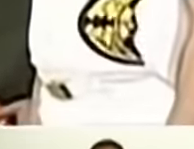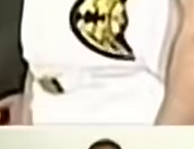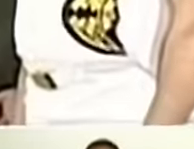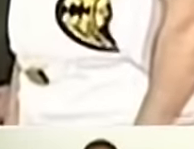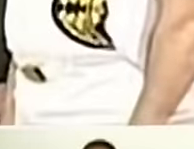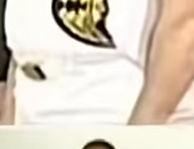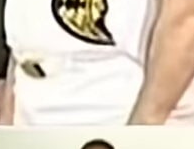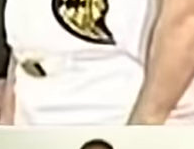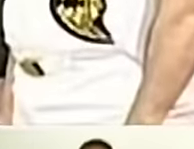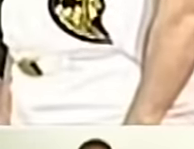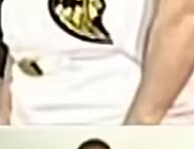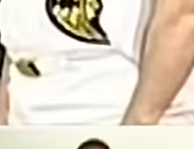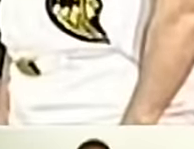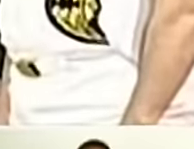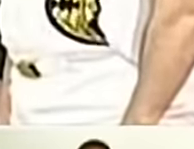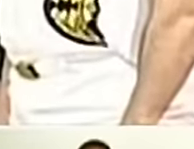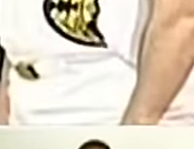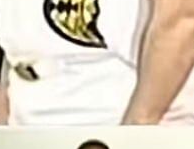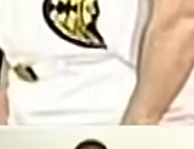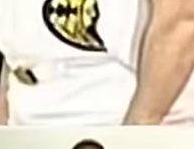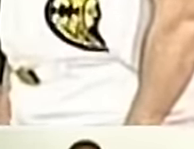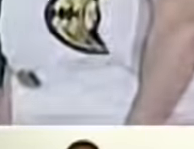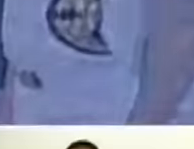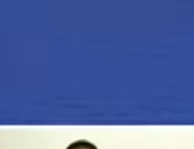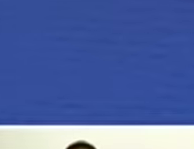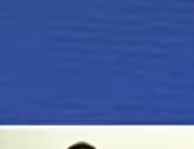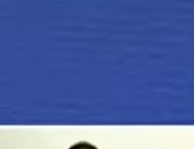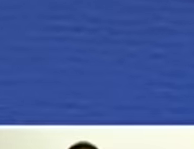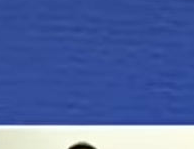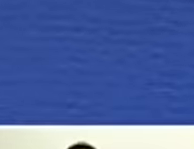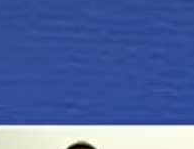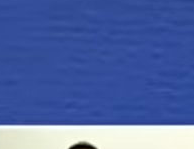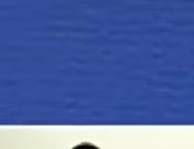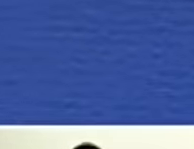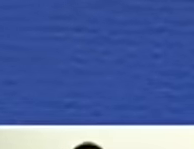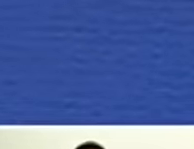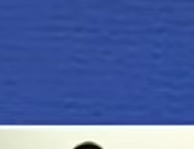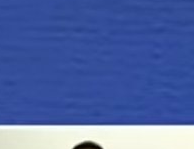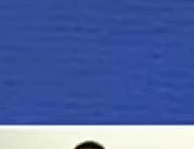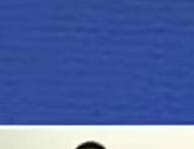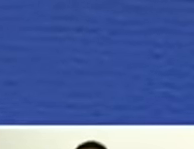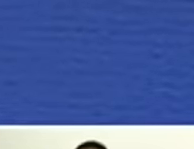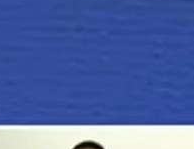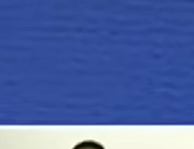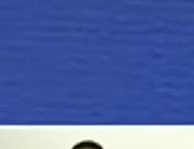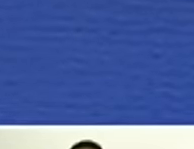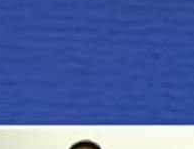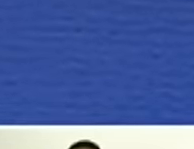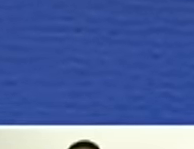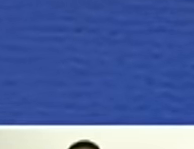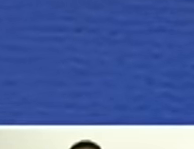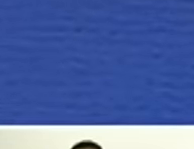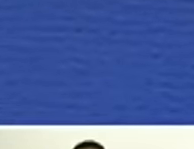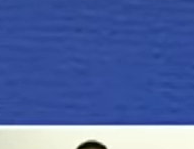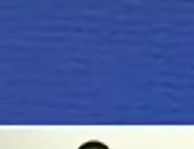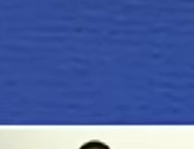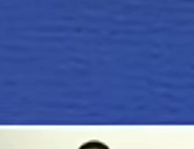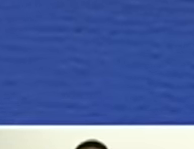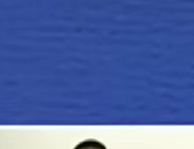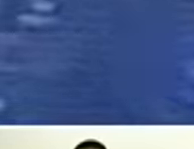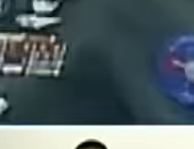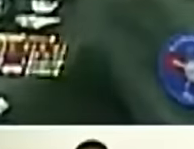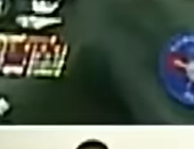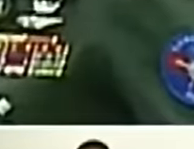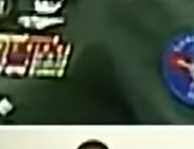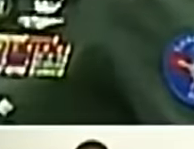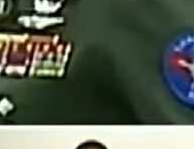nacional, a los comandantes de las zonas de defensa integral de las SODIS presentes, Miranda,